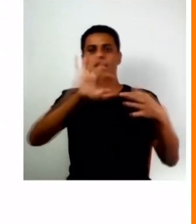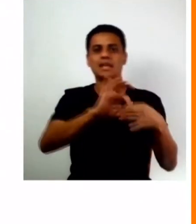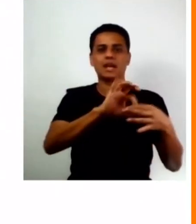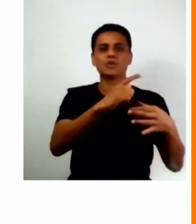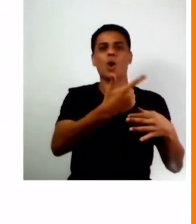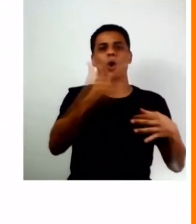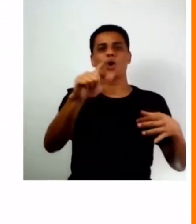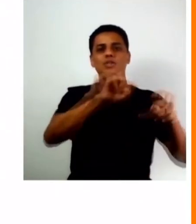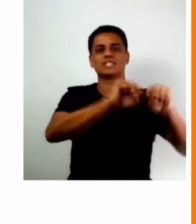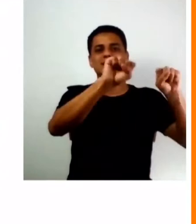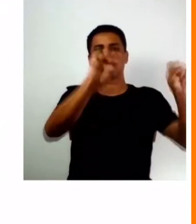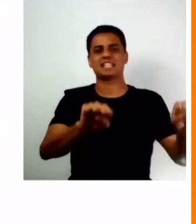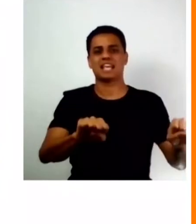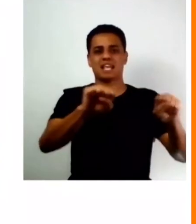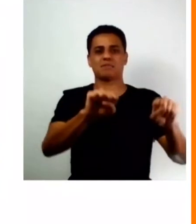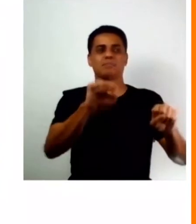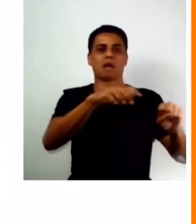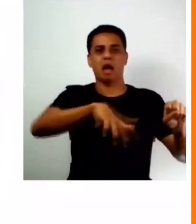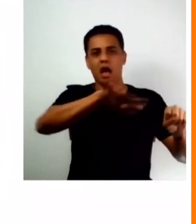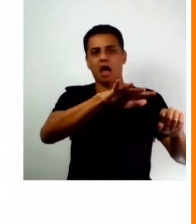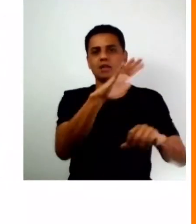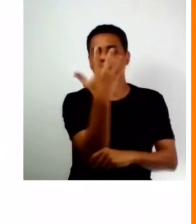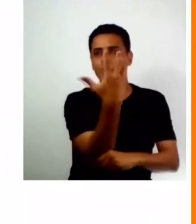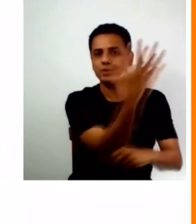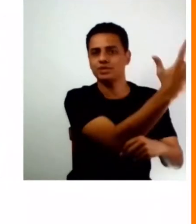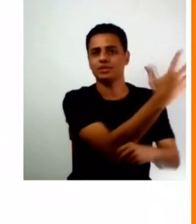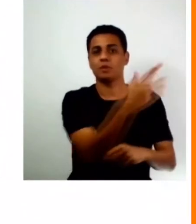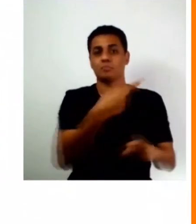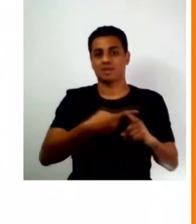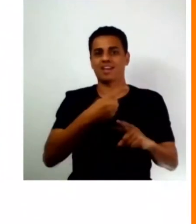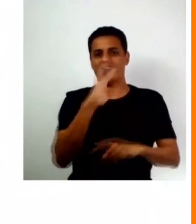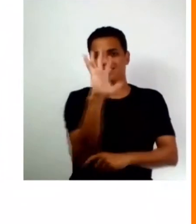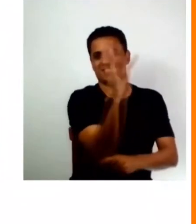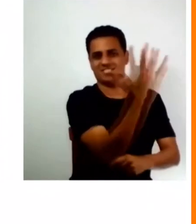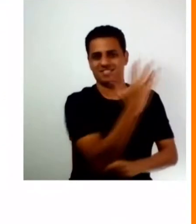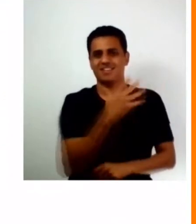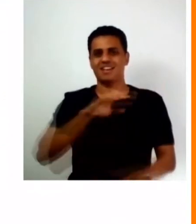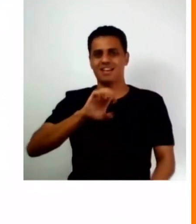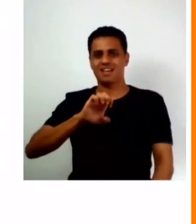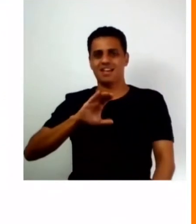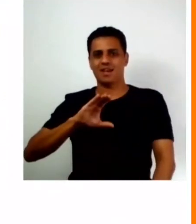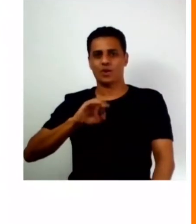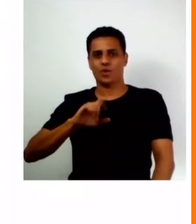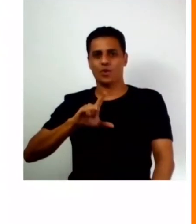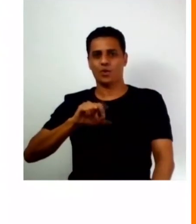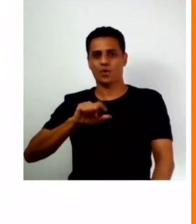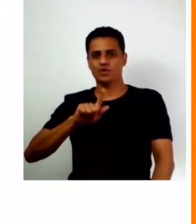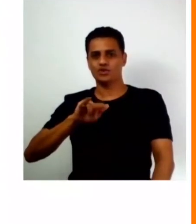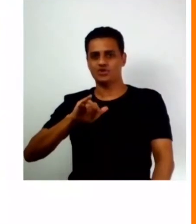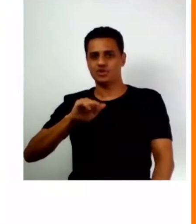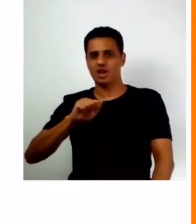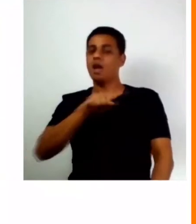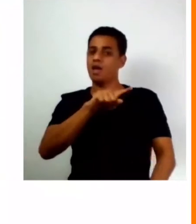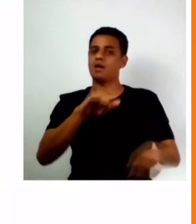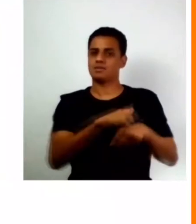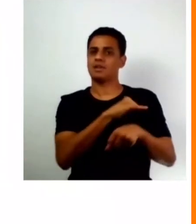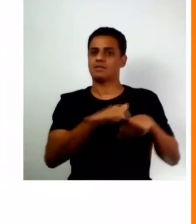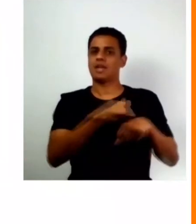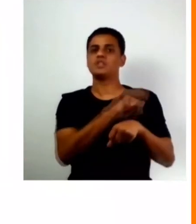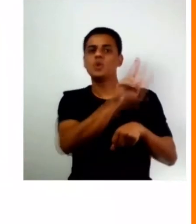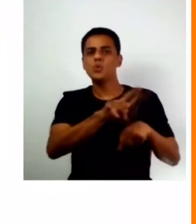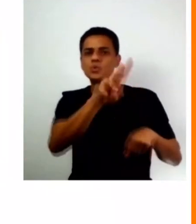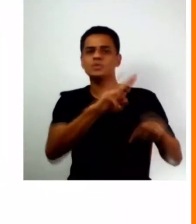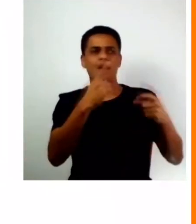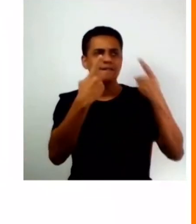a ecología estableceu a través da teoría dos sistemas a forma de analizar a interdependencia de toda a